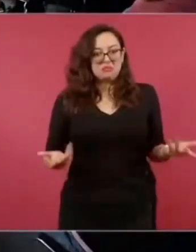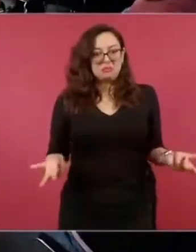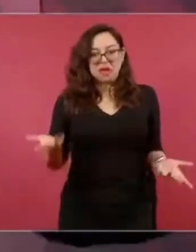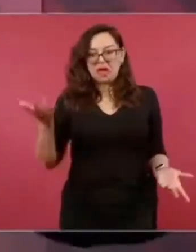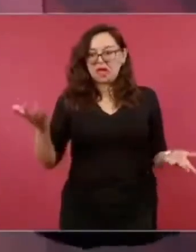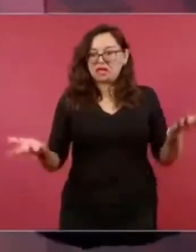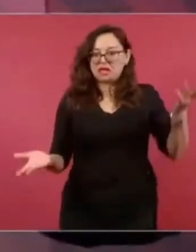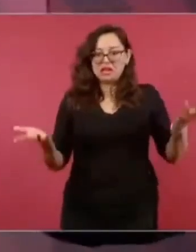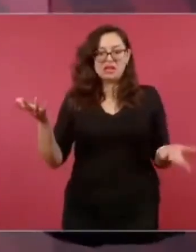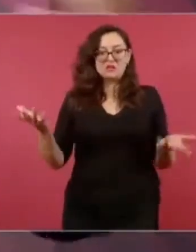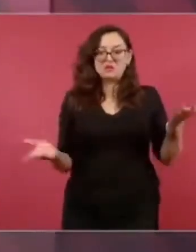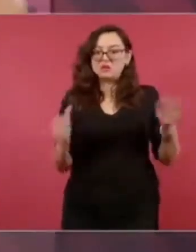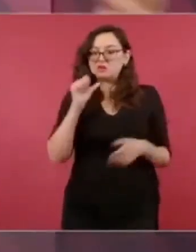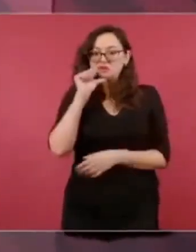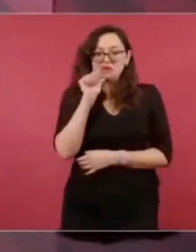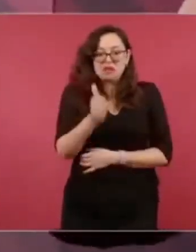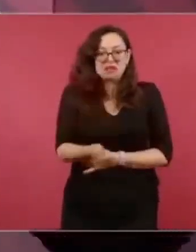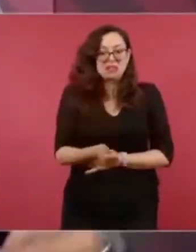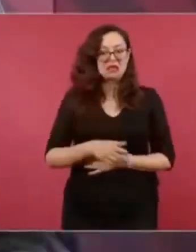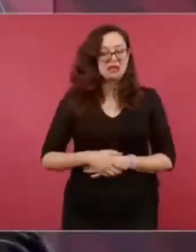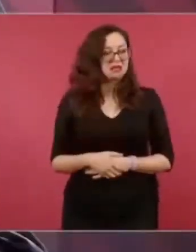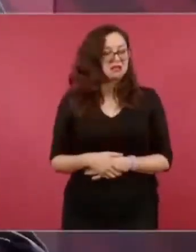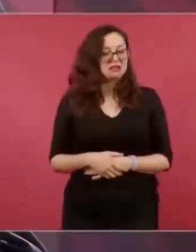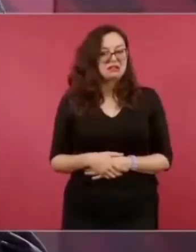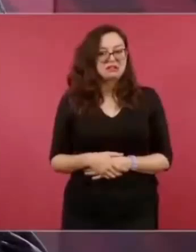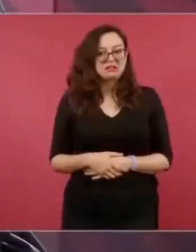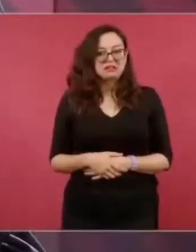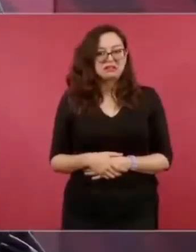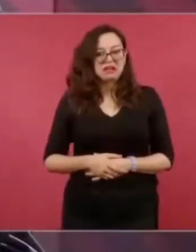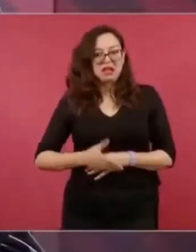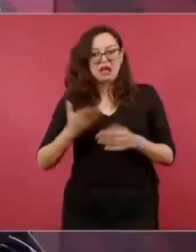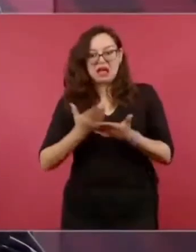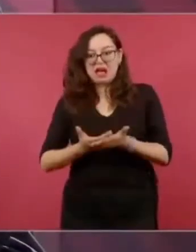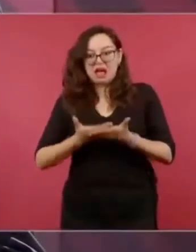equilibrio, nada.